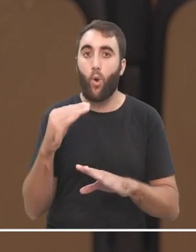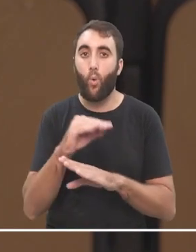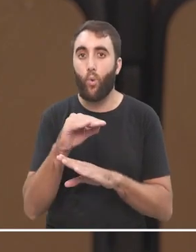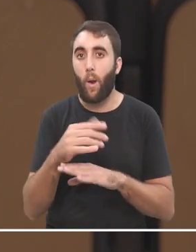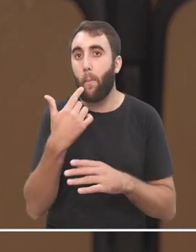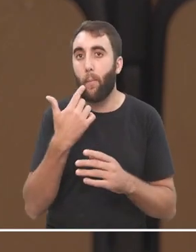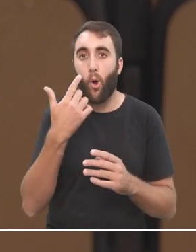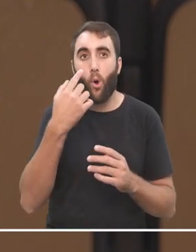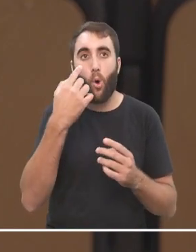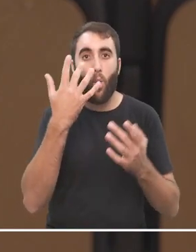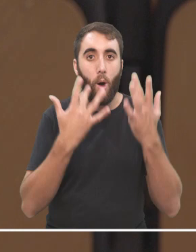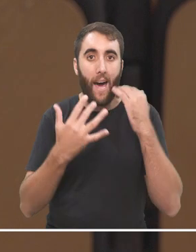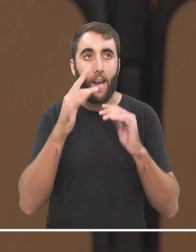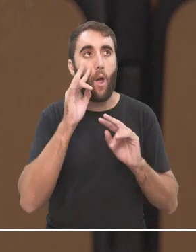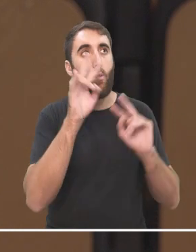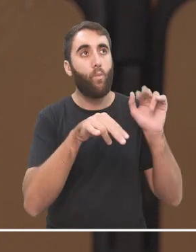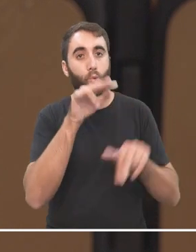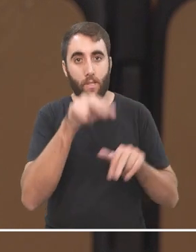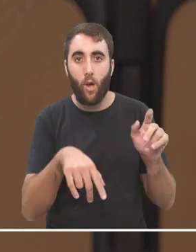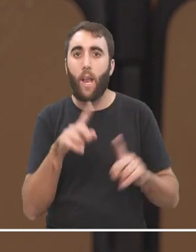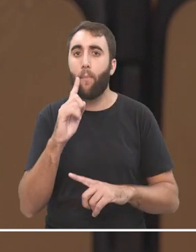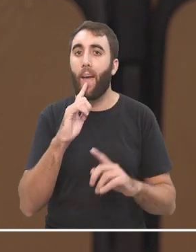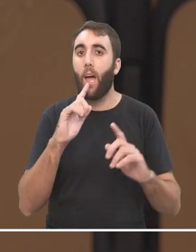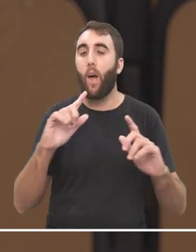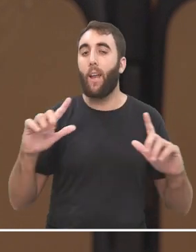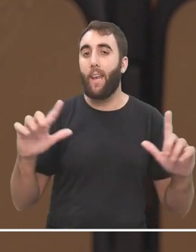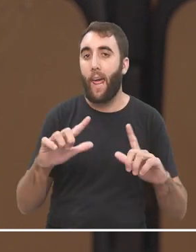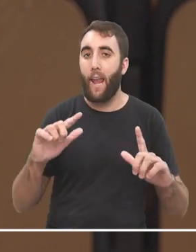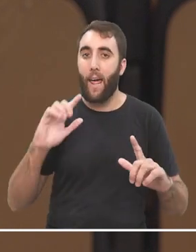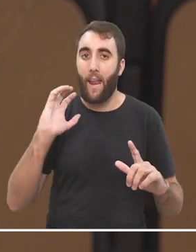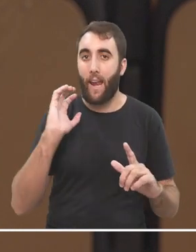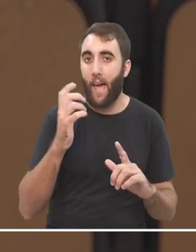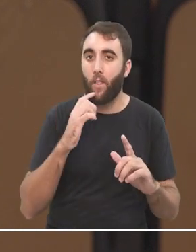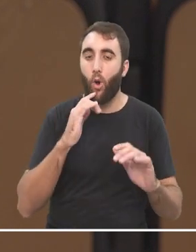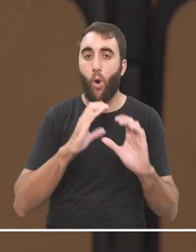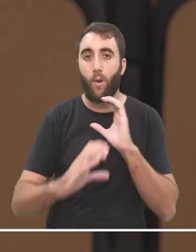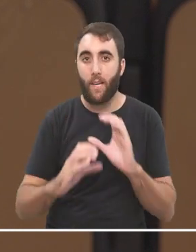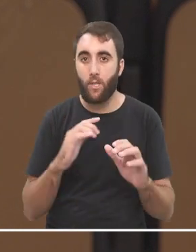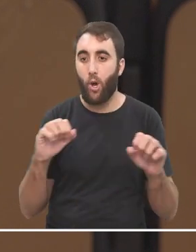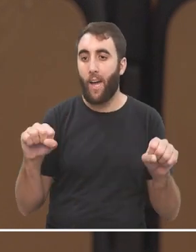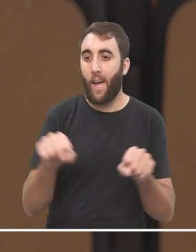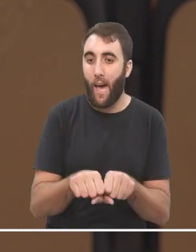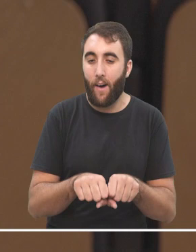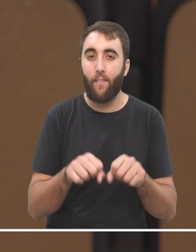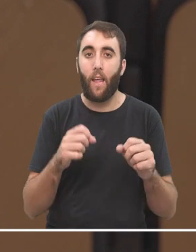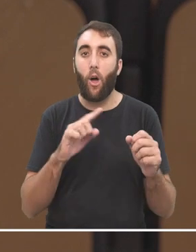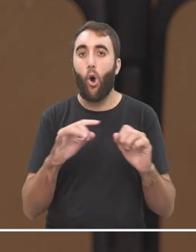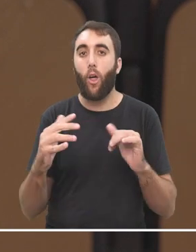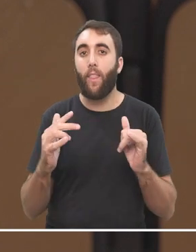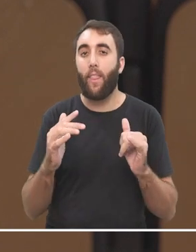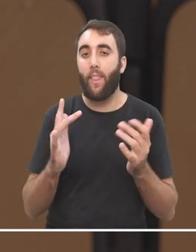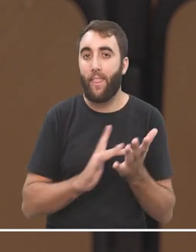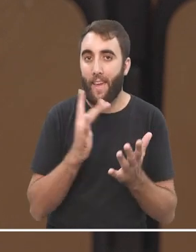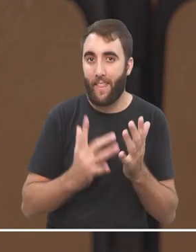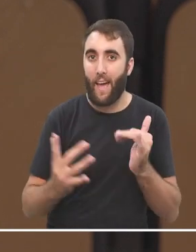como los museos, pero también los medios de comunicación. En los últimos años, con la llegada del cable y de las plataformas digitales,